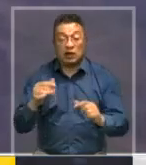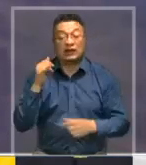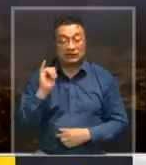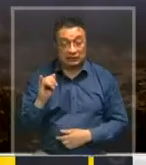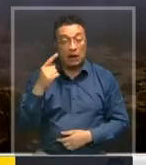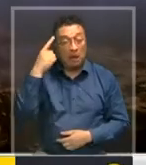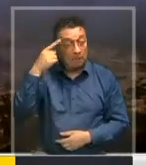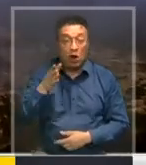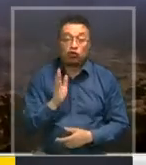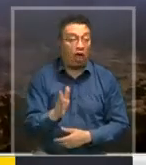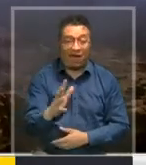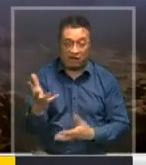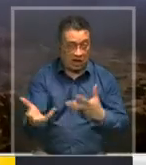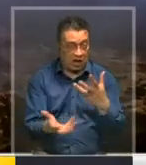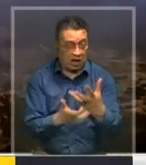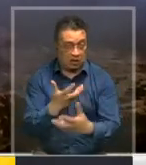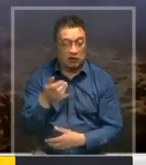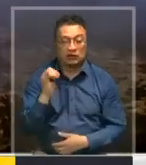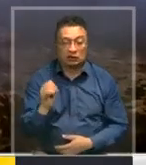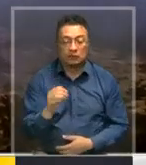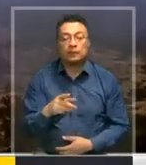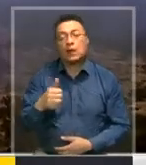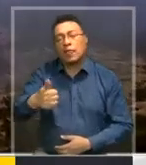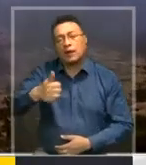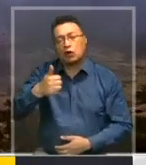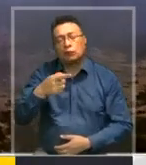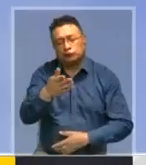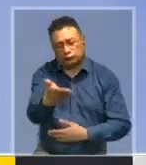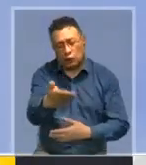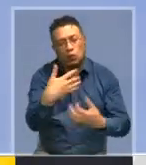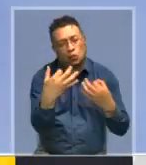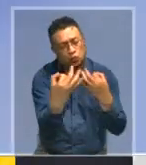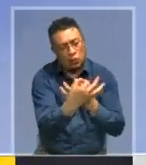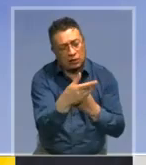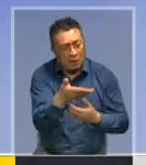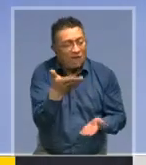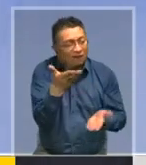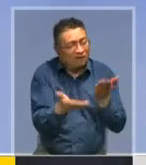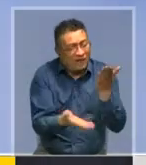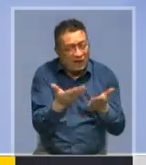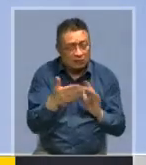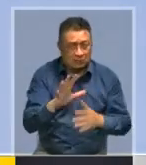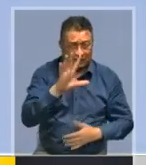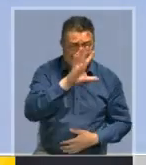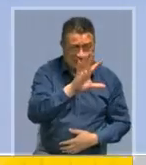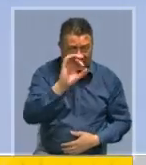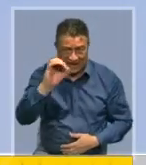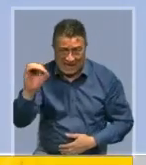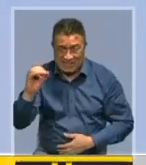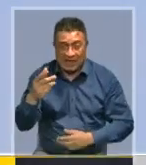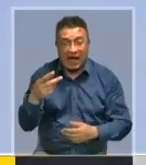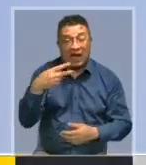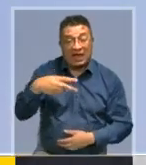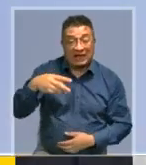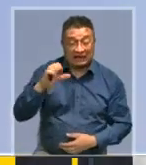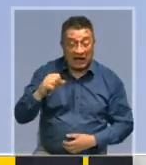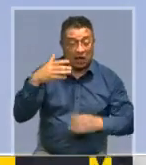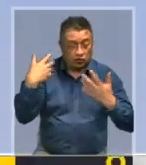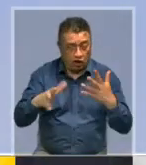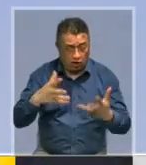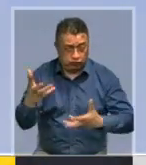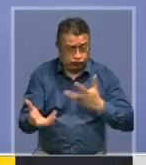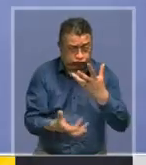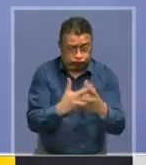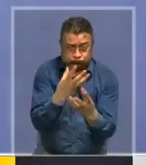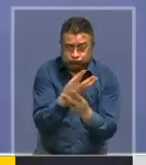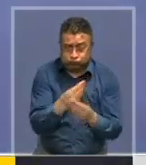el incendio activo. Perfecto. Director, cuéntenos, durante esta jornada el balance, son 500 hectáreas que ya están consumidas, ¿hubo un peligro